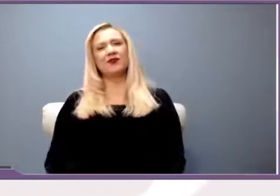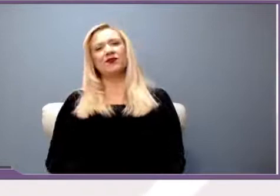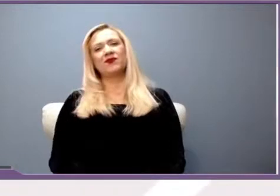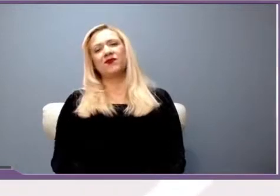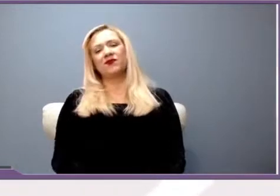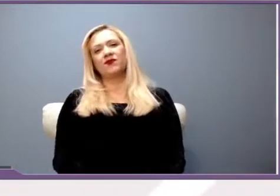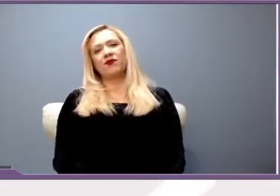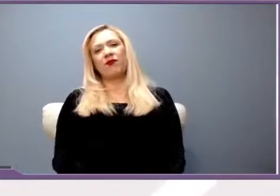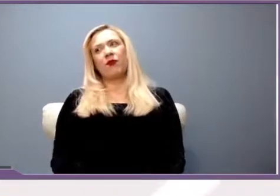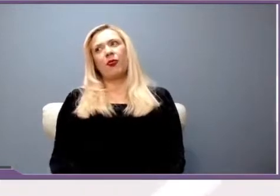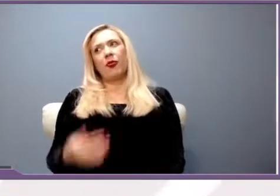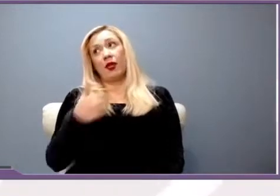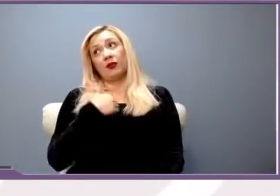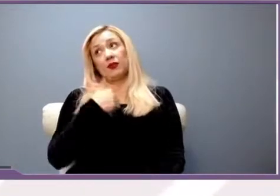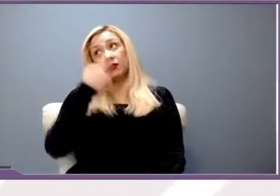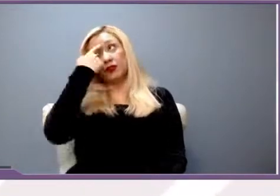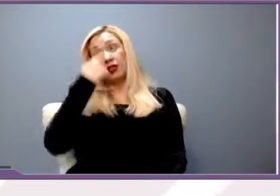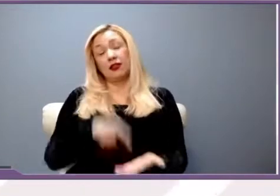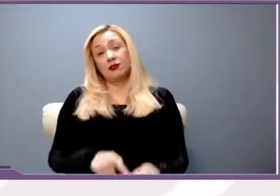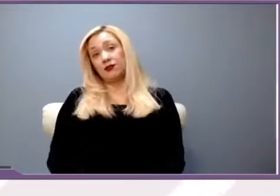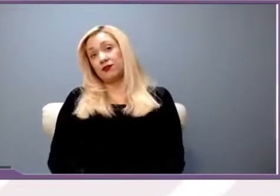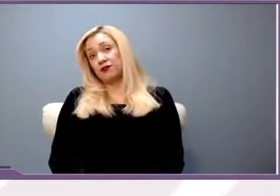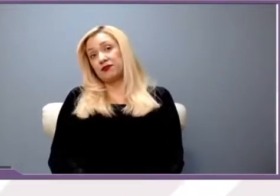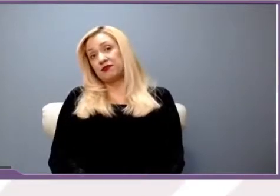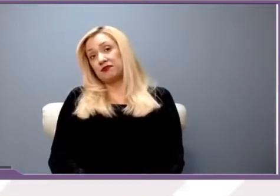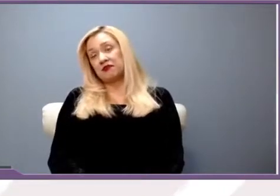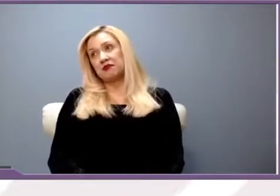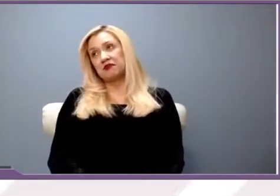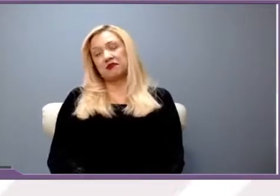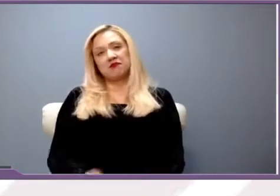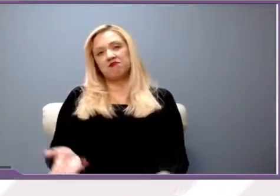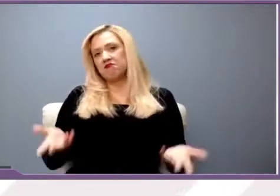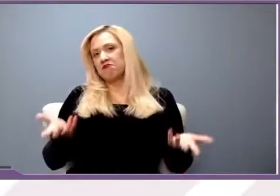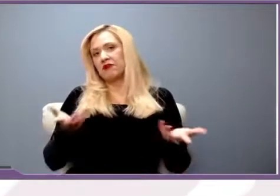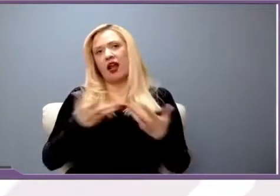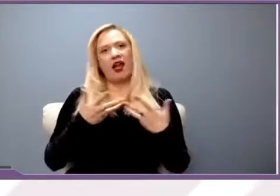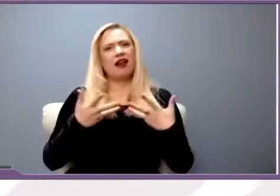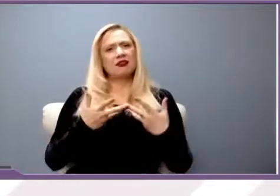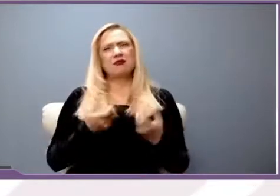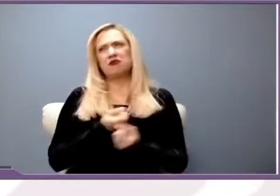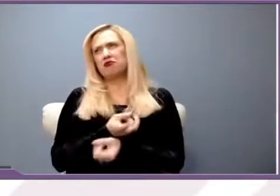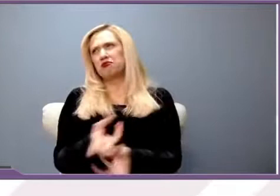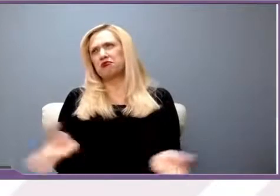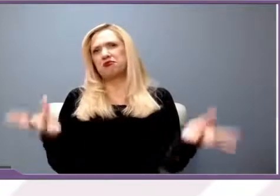Sí, yo creo que igual ahí estamos. Hay muchas